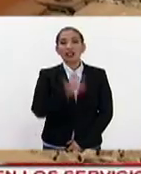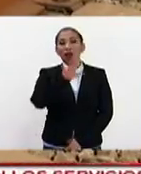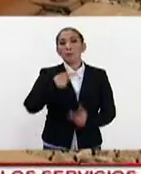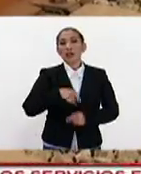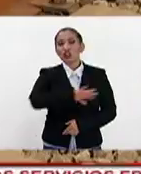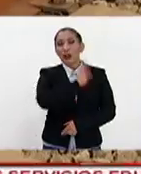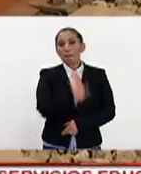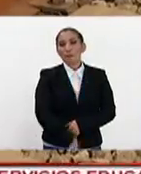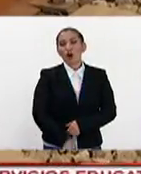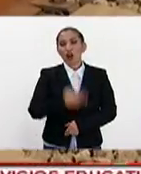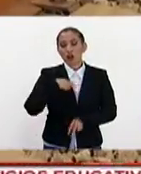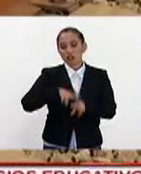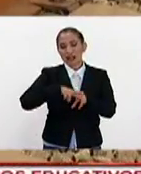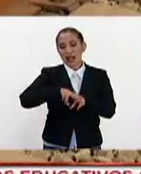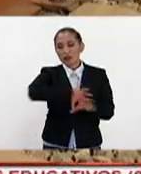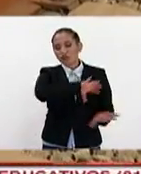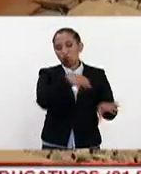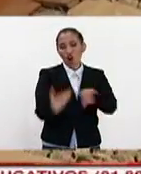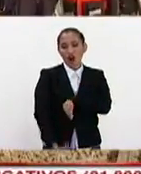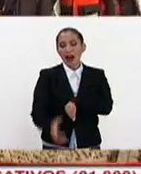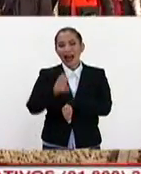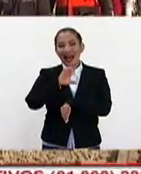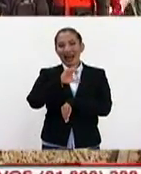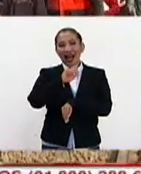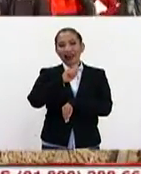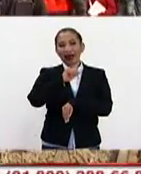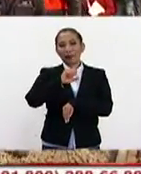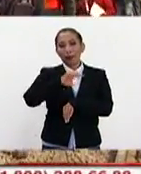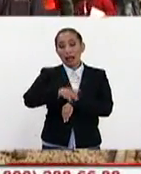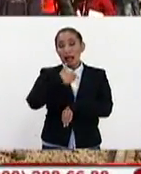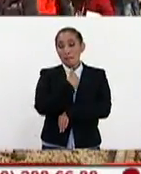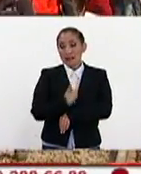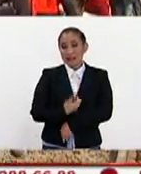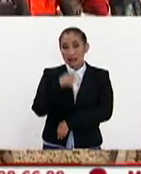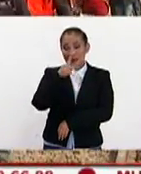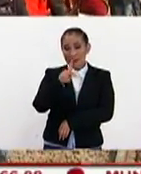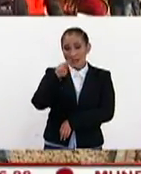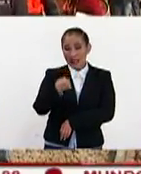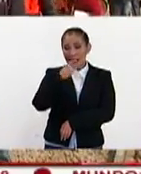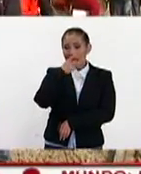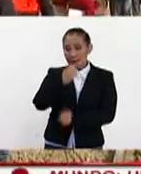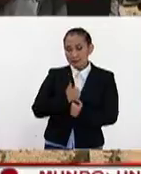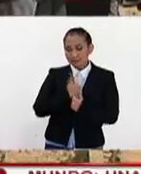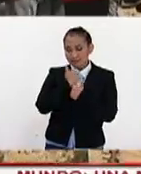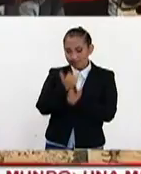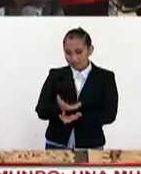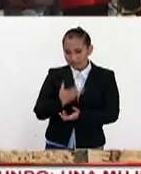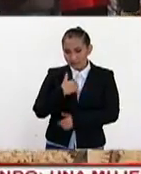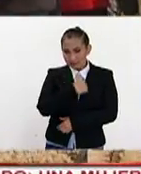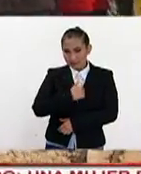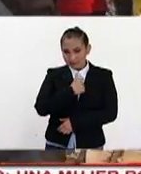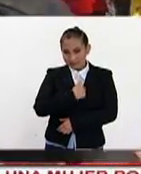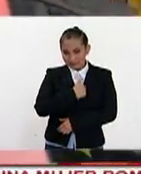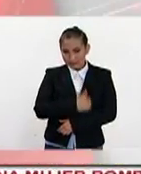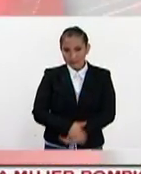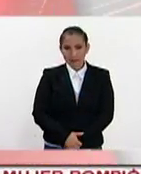5 personas mueren por el descarrilamiento de un tren en Ecatepec. El presidente Enrique Peña Nieto expresa sus